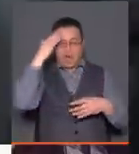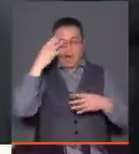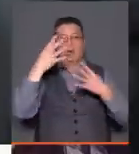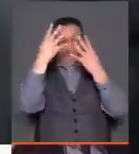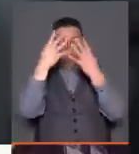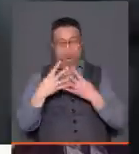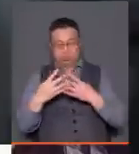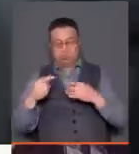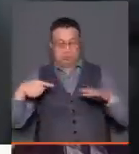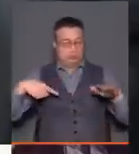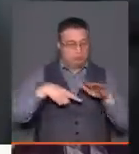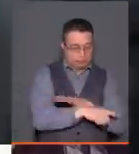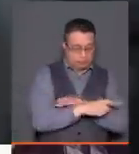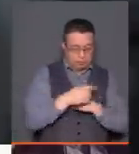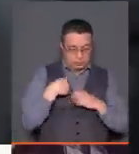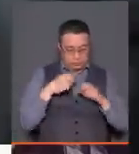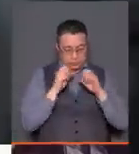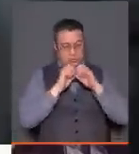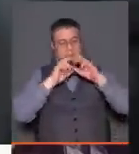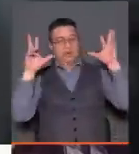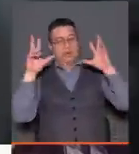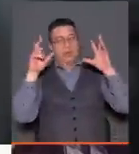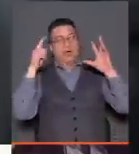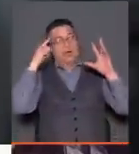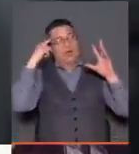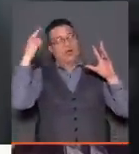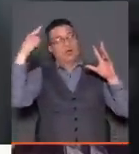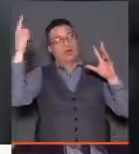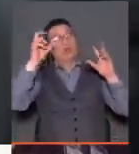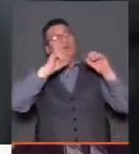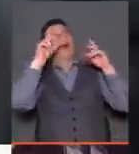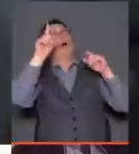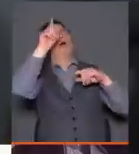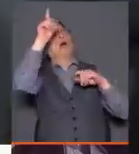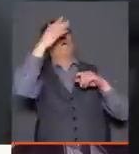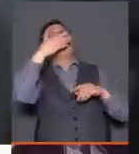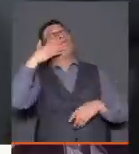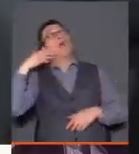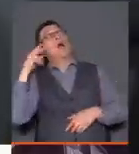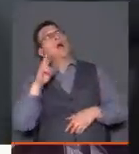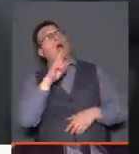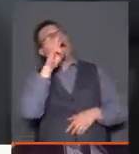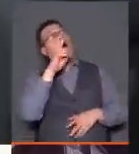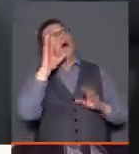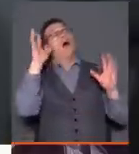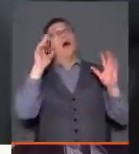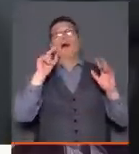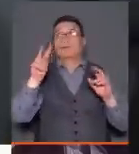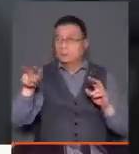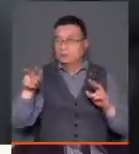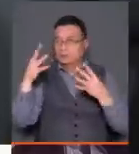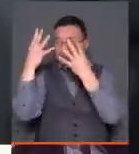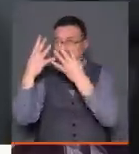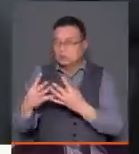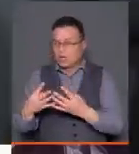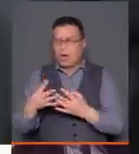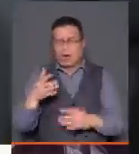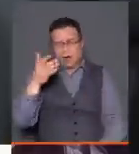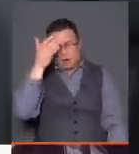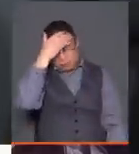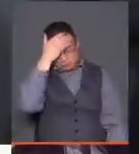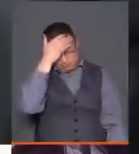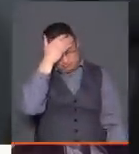y despertamos y pensaba que era un sueño Porque mira desperté Mira el cielo veía blanco dije ayer de repente miro O estoy preso